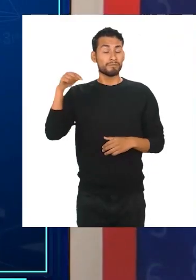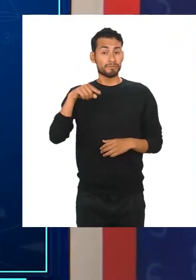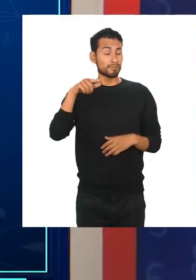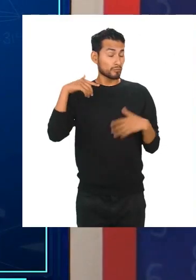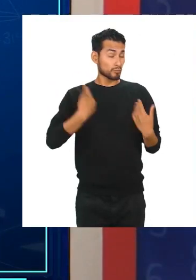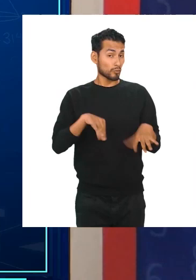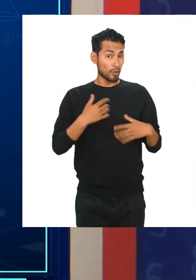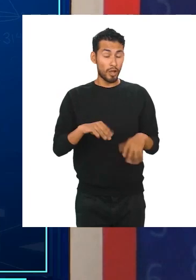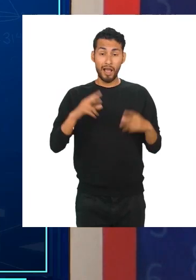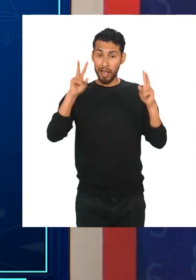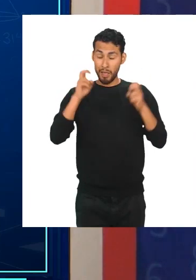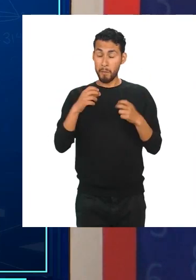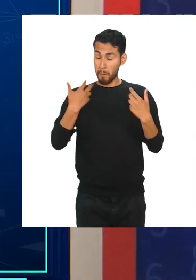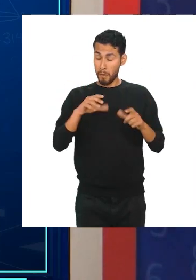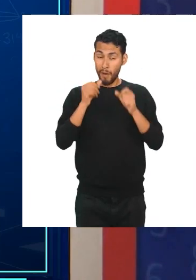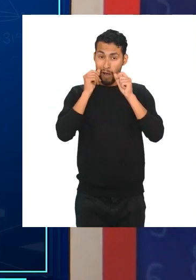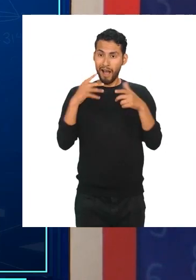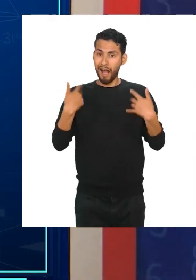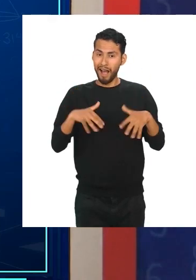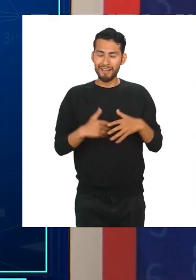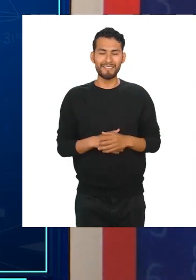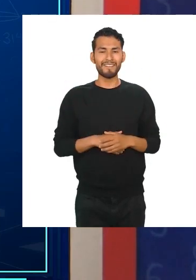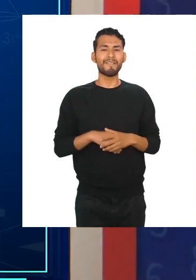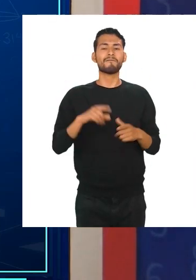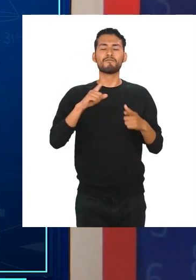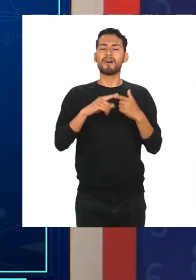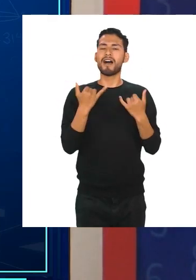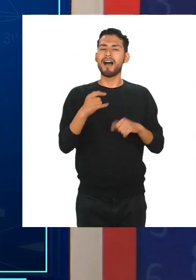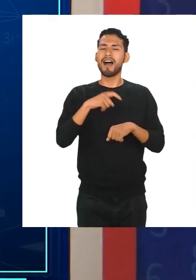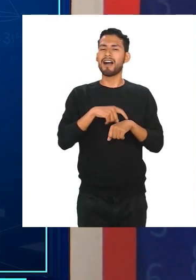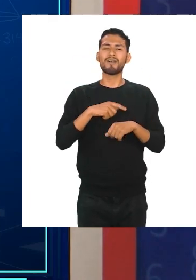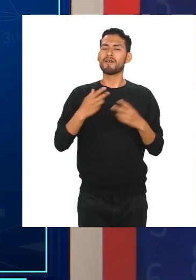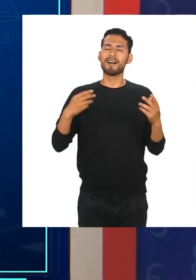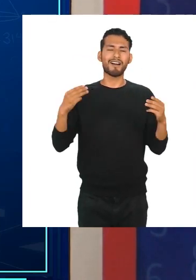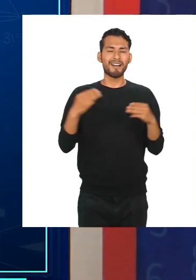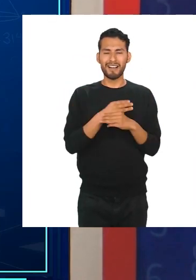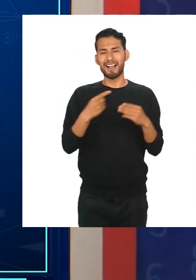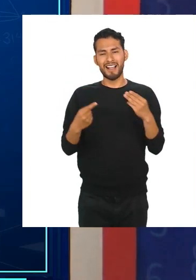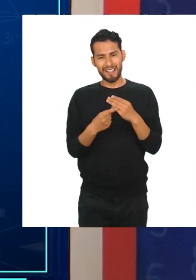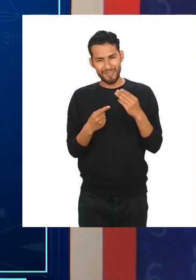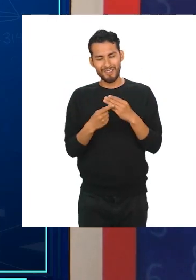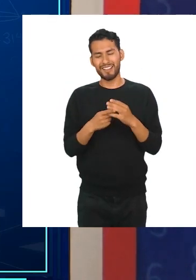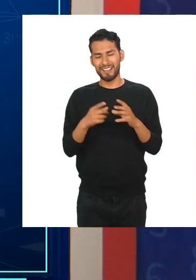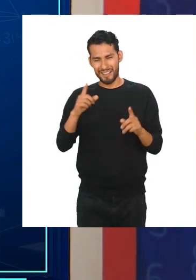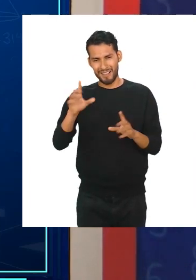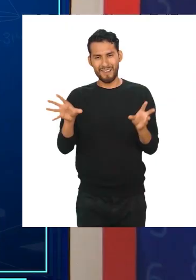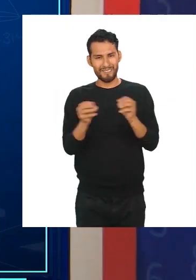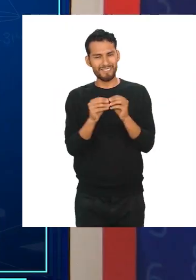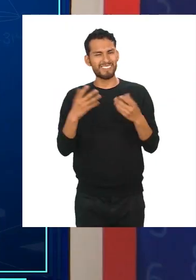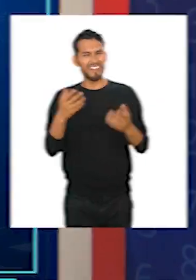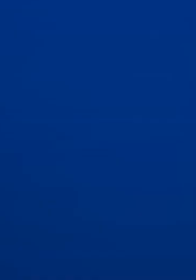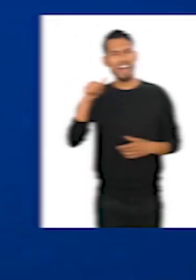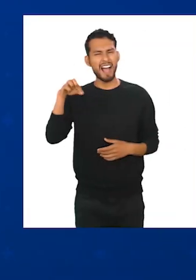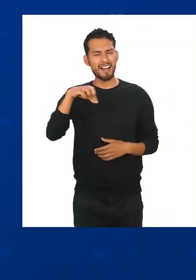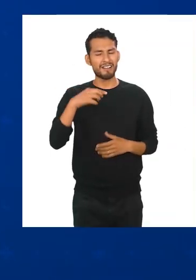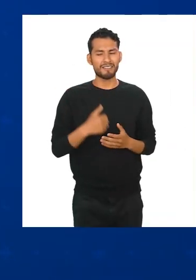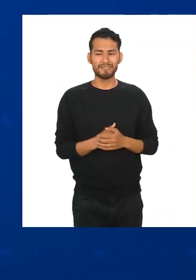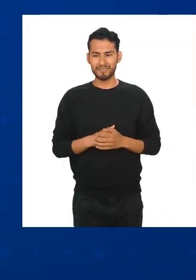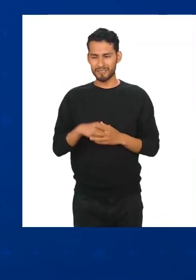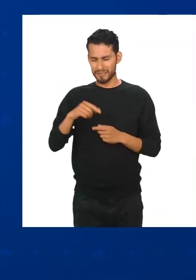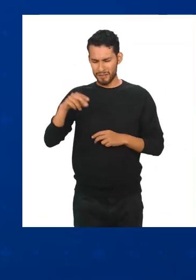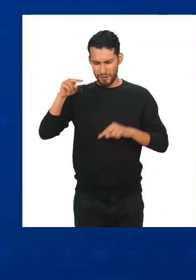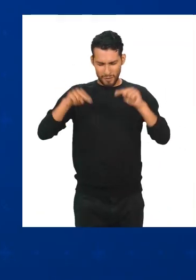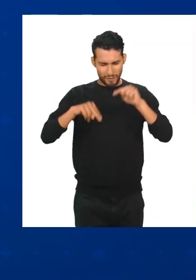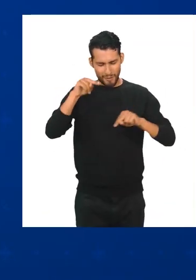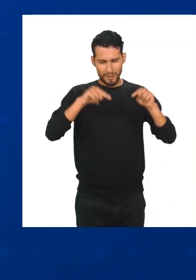Está bastante genial el tema, ¿no? Pero llegó el momento de hablar de tecnología y matemáticas. Les presento la app